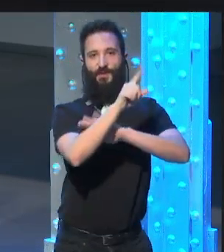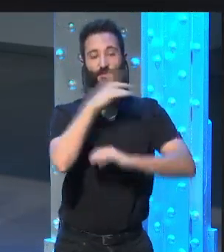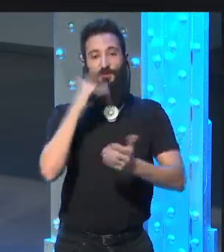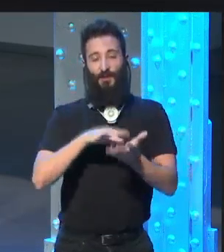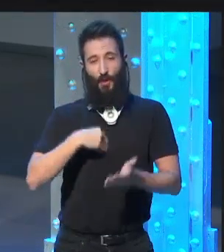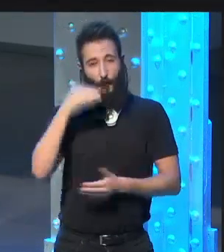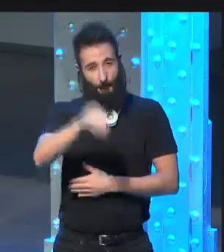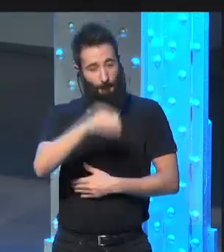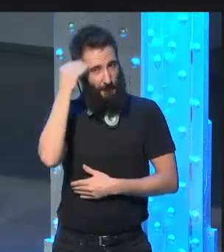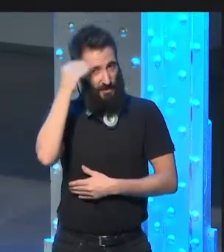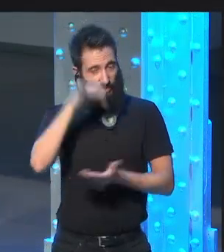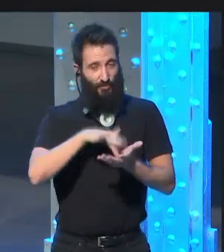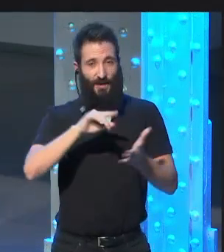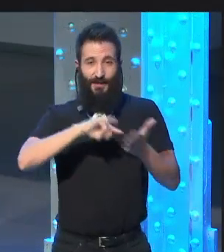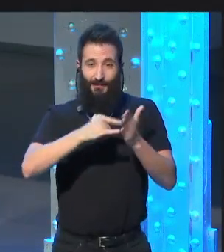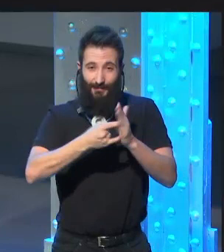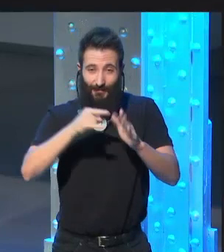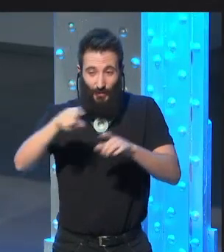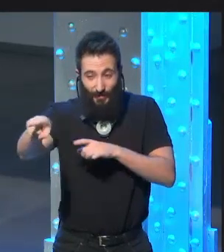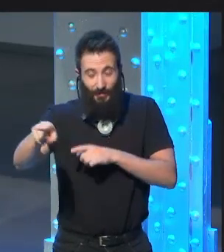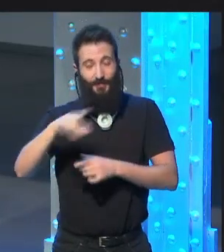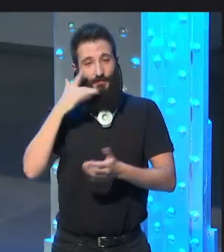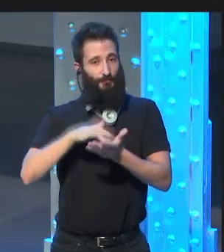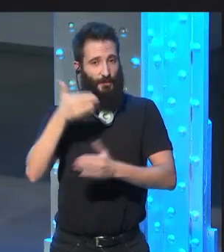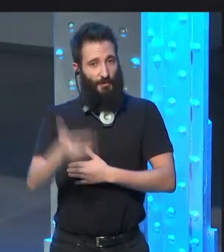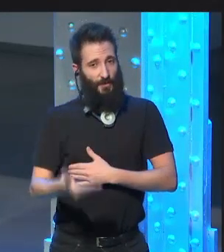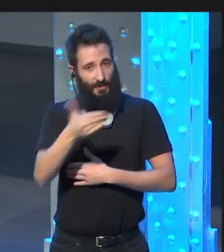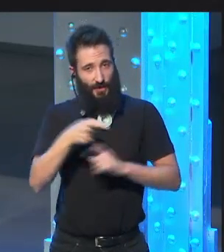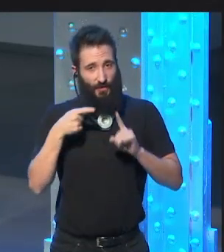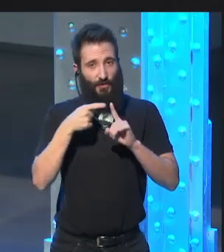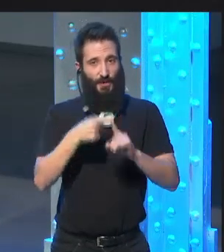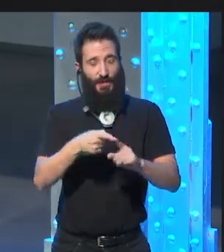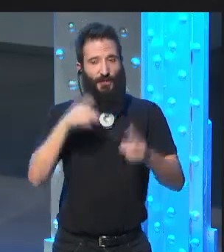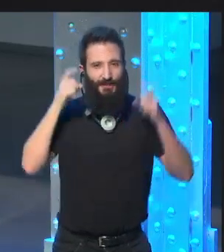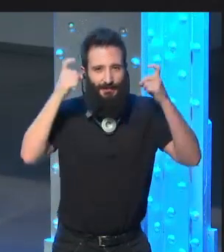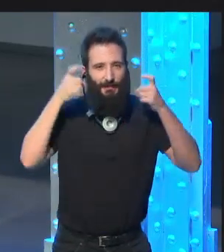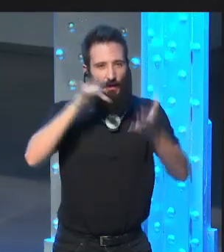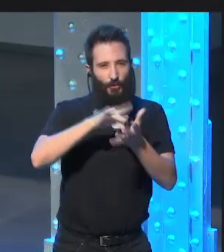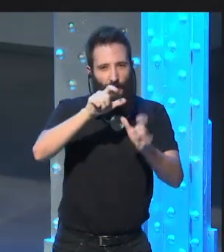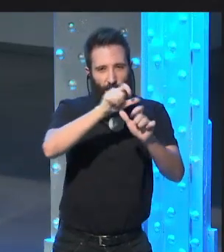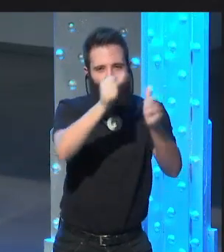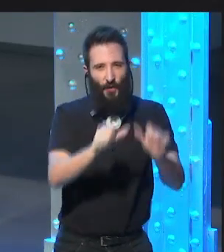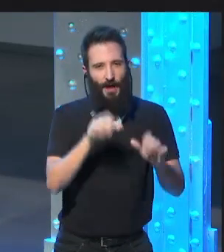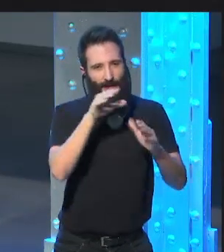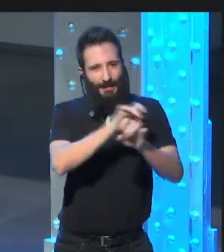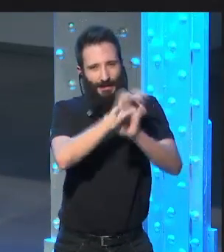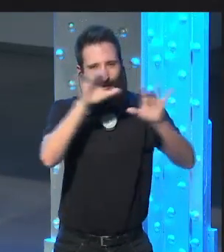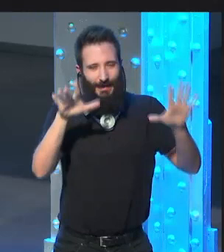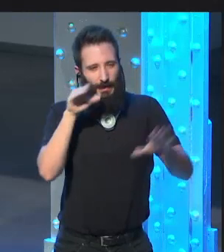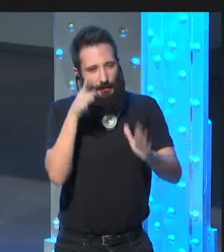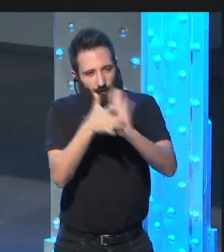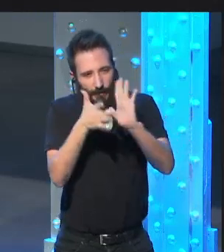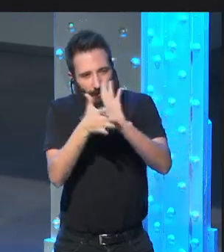creo que son tan importantes este tipo de proyectos para expresar de una manera muy clara y que toque el corazón, o por lo menos